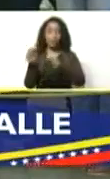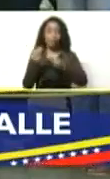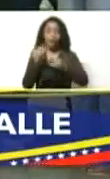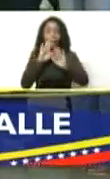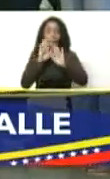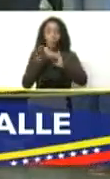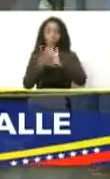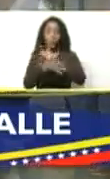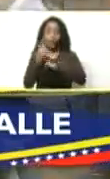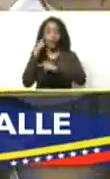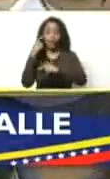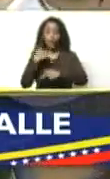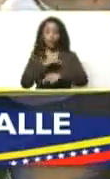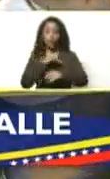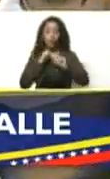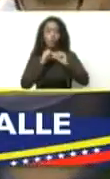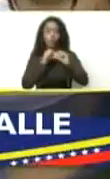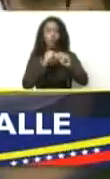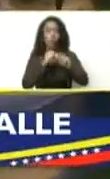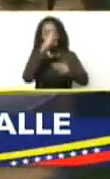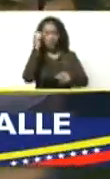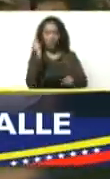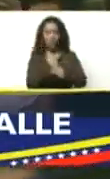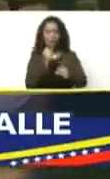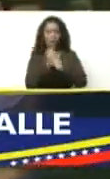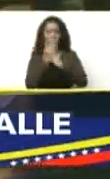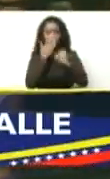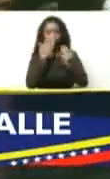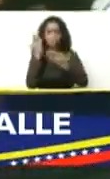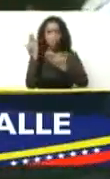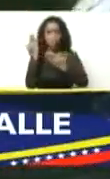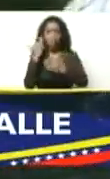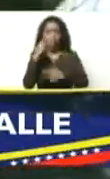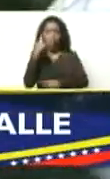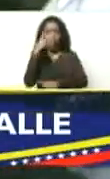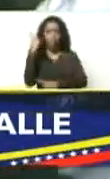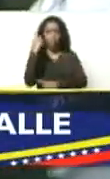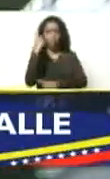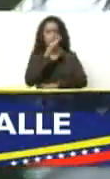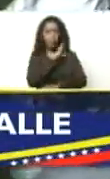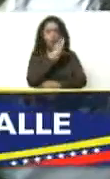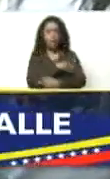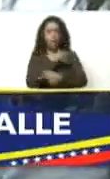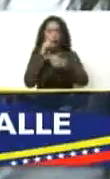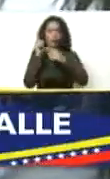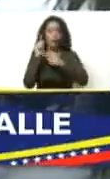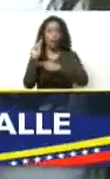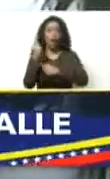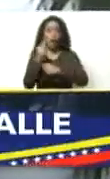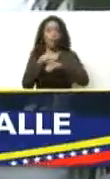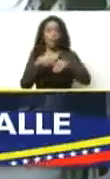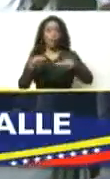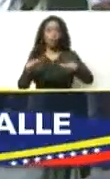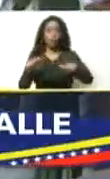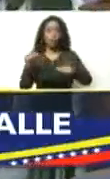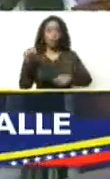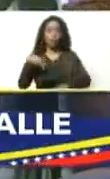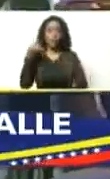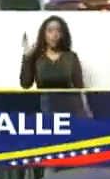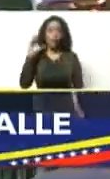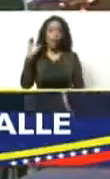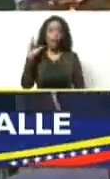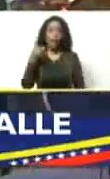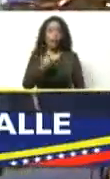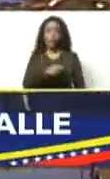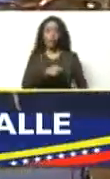que nosotros vamos a seguir trabajando. Así que es una sola fuerza. Estos ejes territoriales de Caracas se